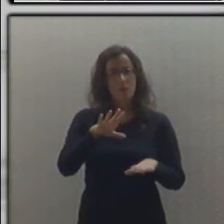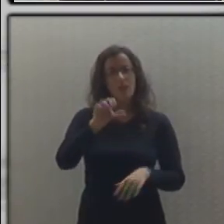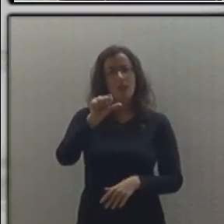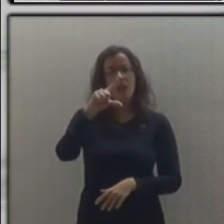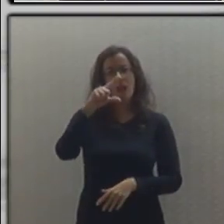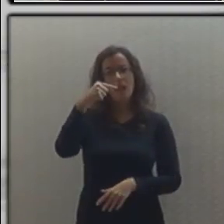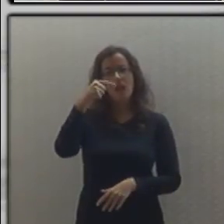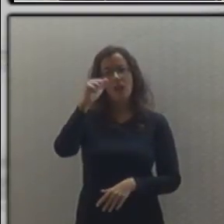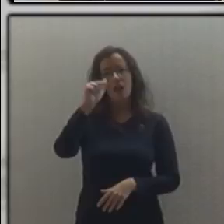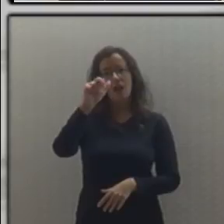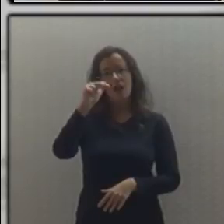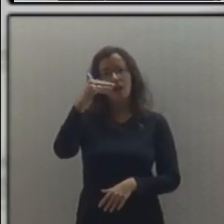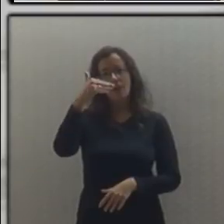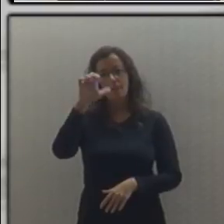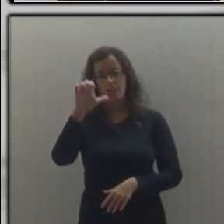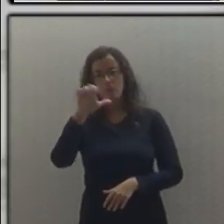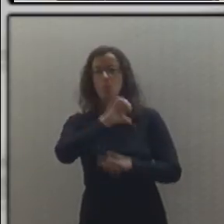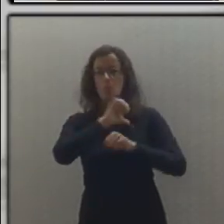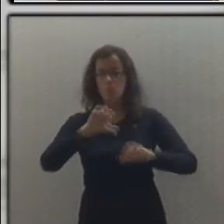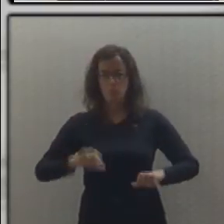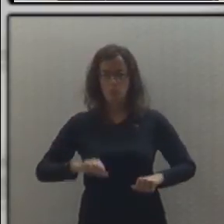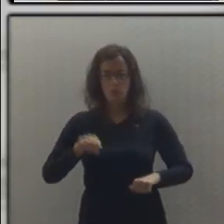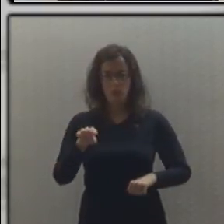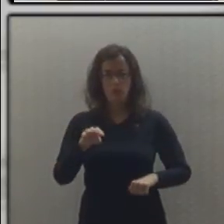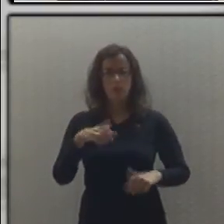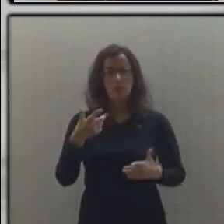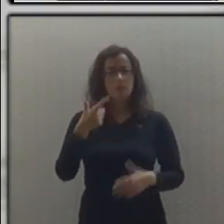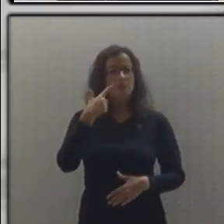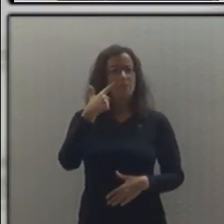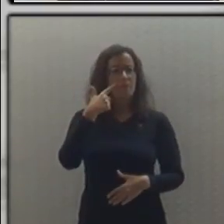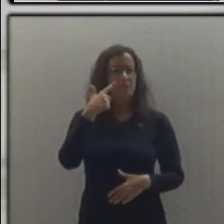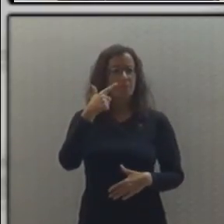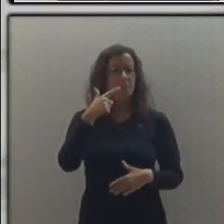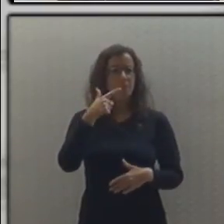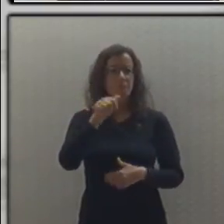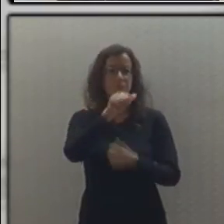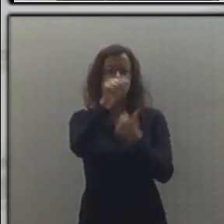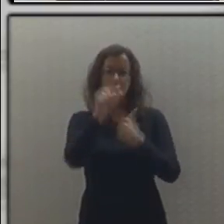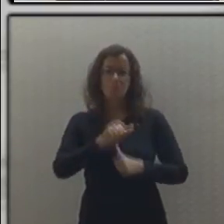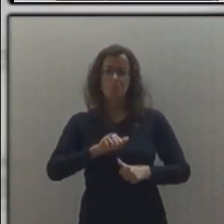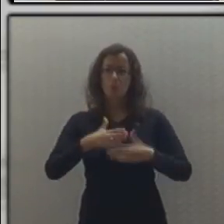en Portugal. Y aunque podemos ver un lenguaje bastante contemporáneo,